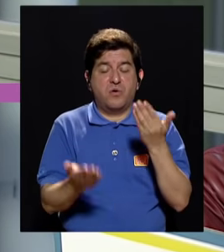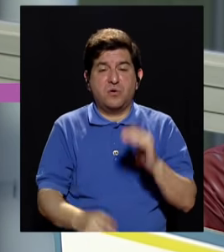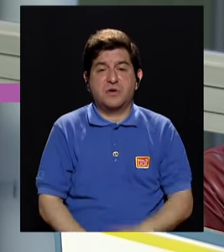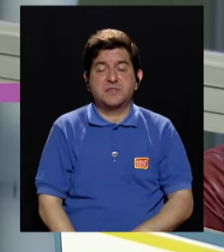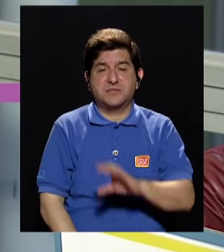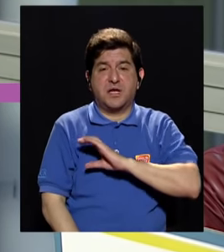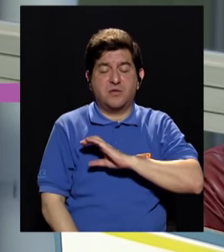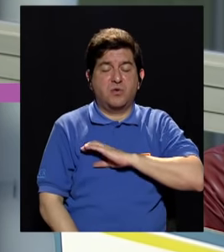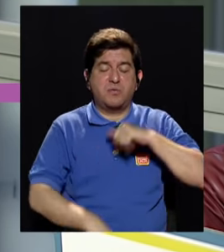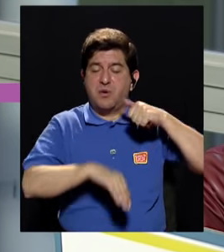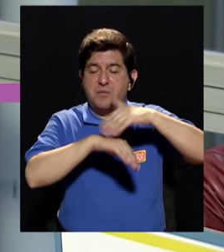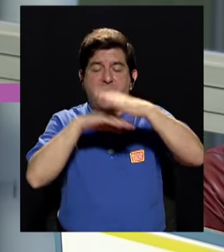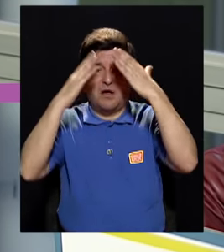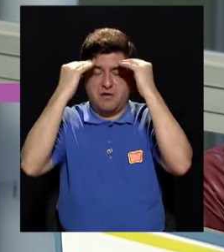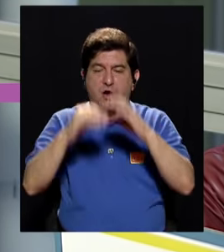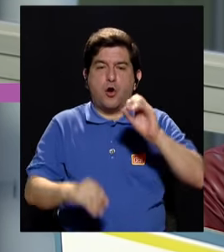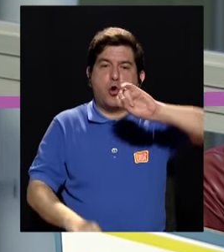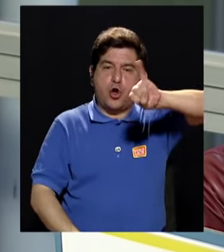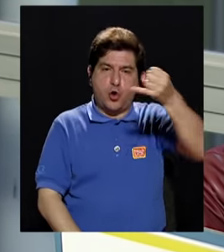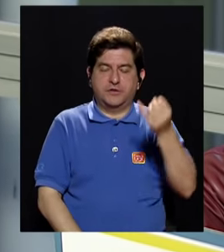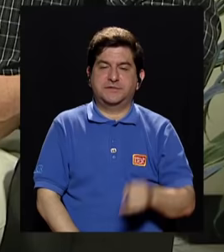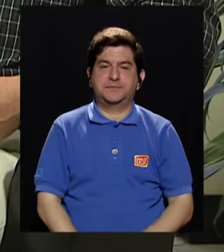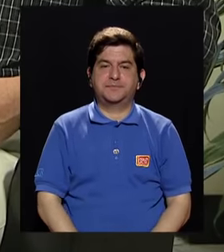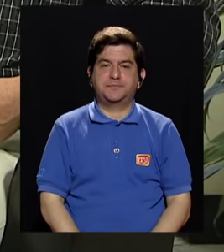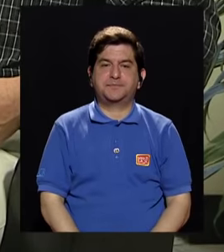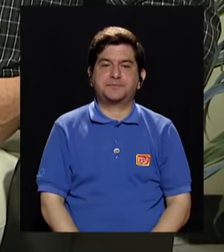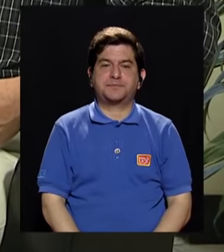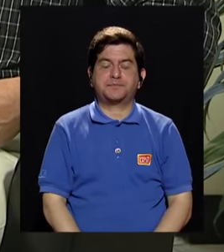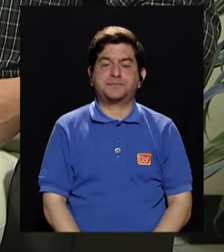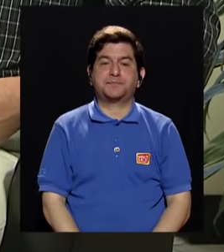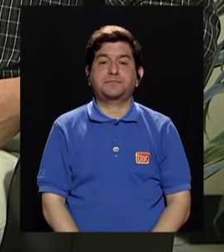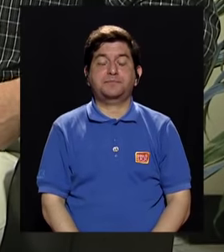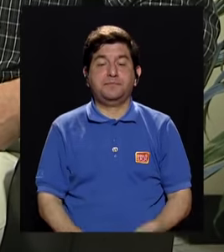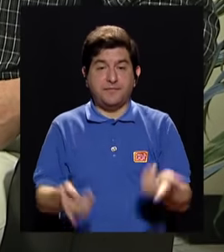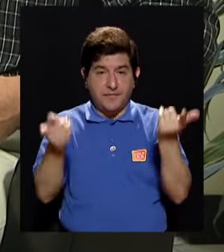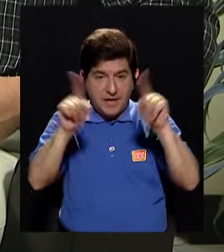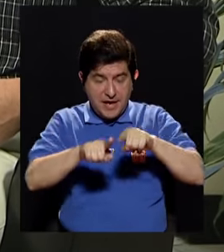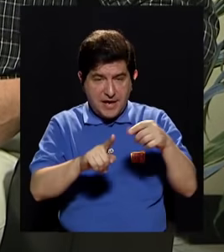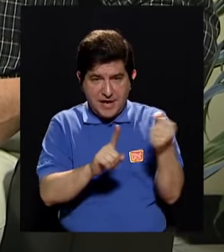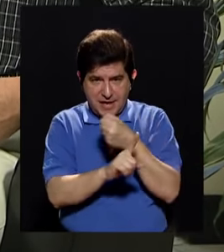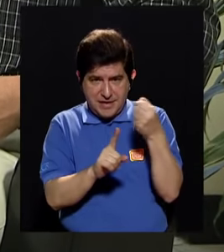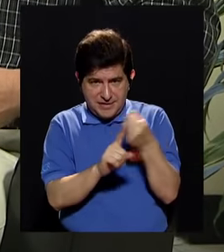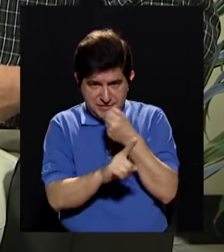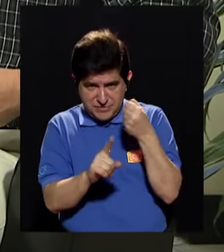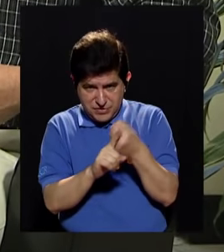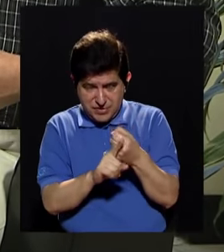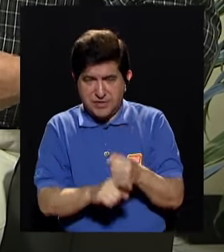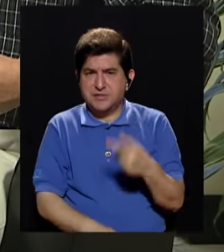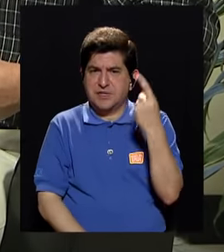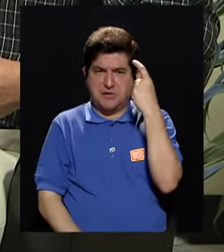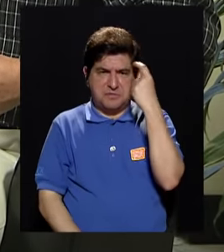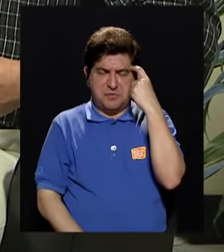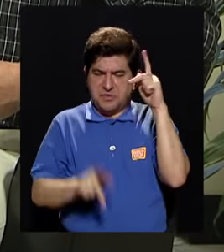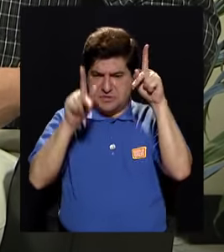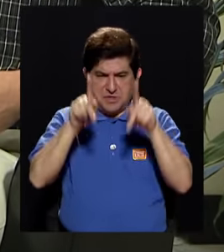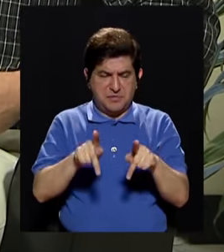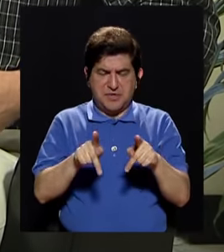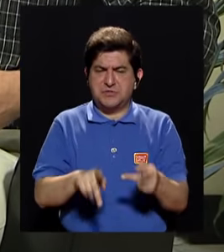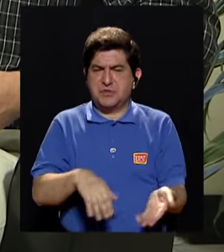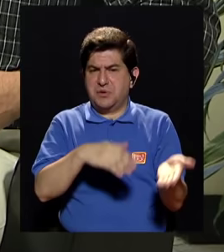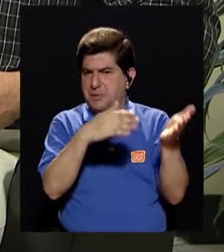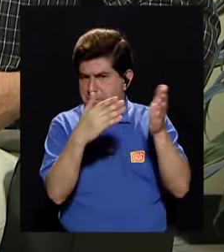o lo reporta de una vez al organismo de investigación judicial doctor y en caso de agresiones no pensemos que una persona